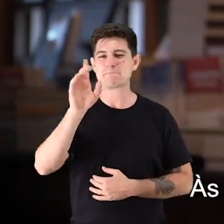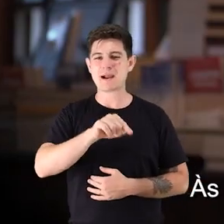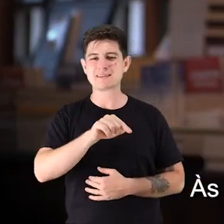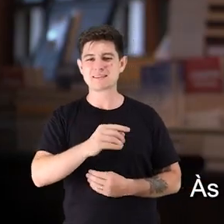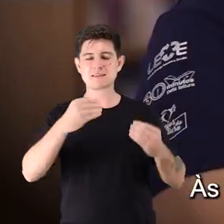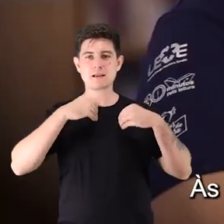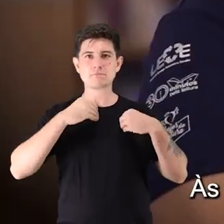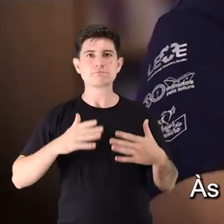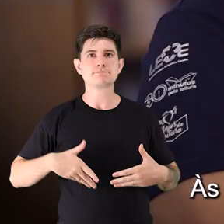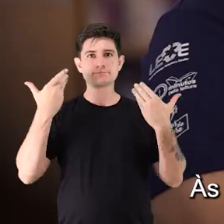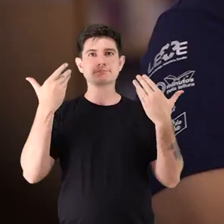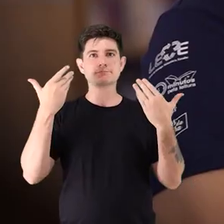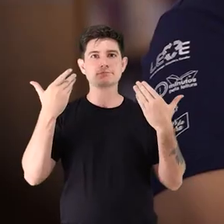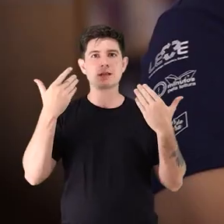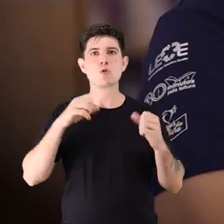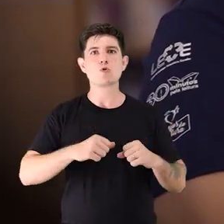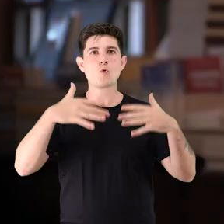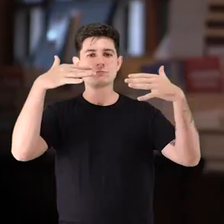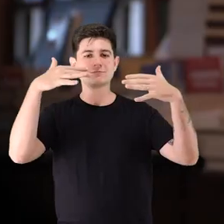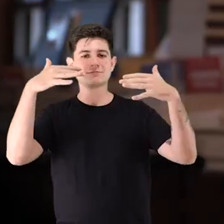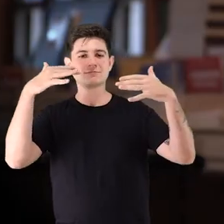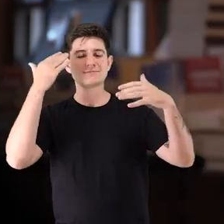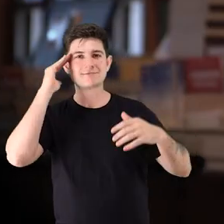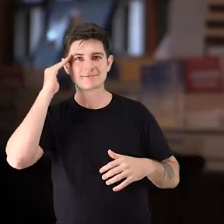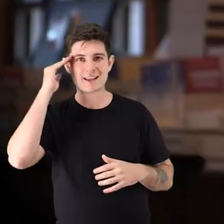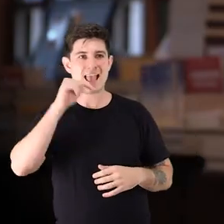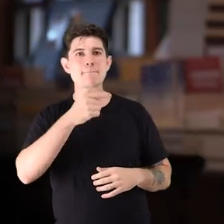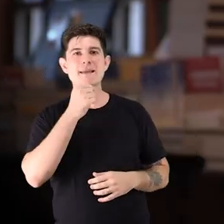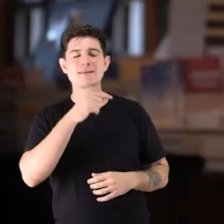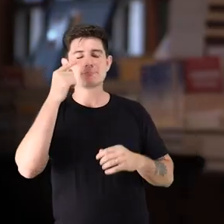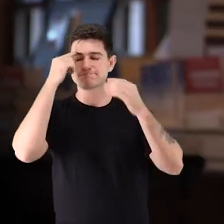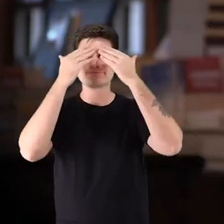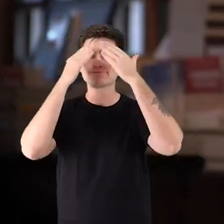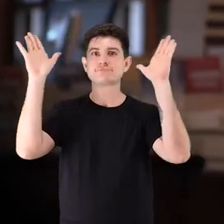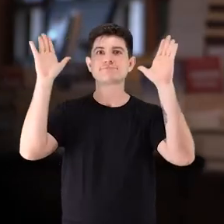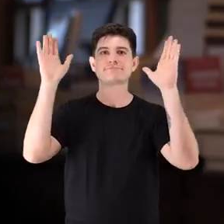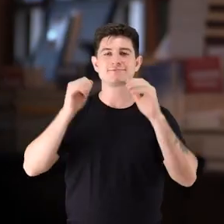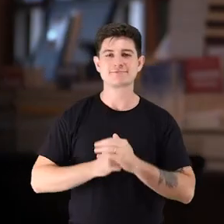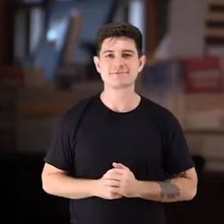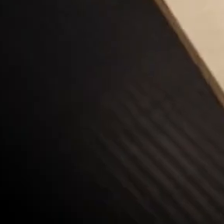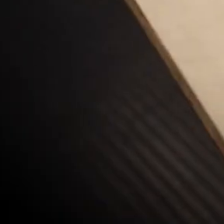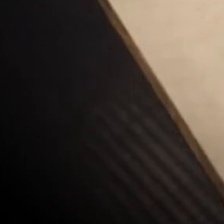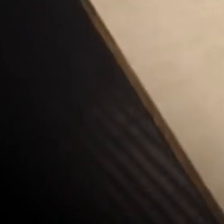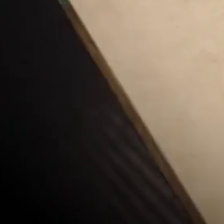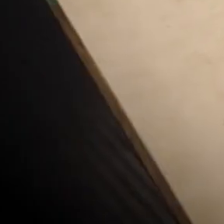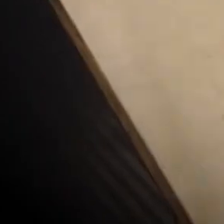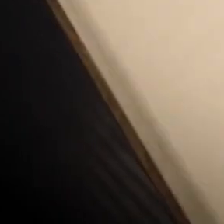que a gente acha que é o mais fraco nos surpreende. Sim. E dá uma luz isso para esse menino esponja, né?